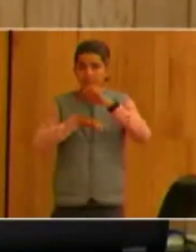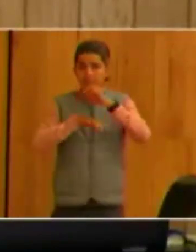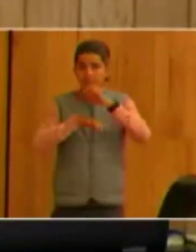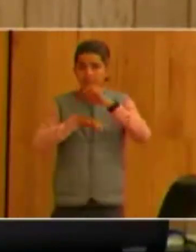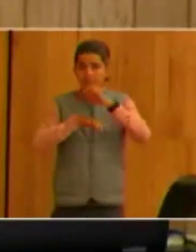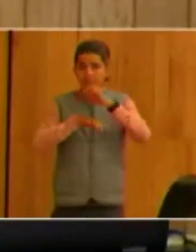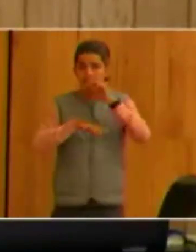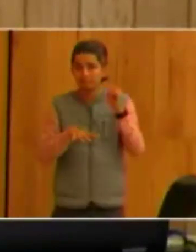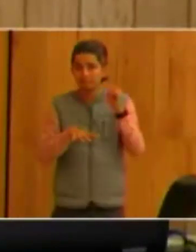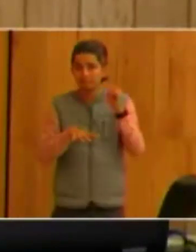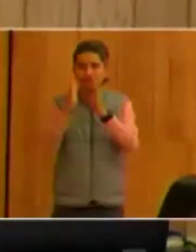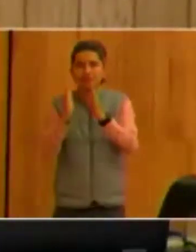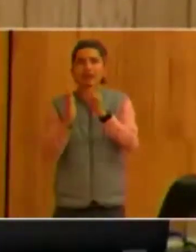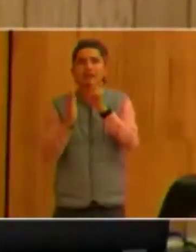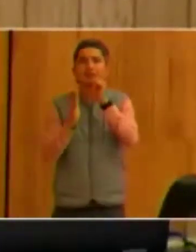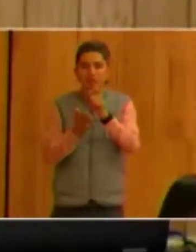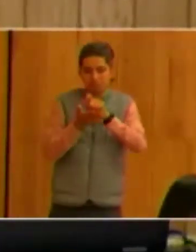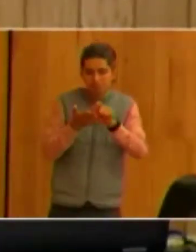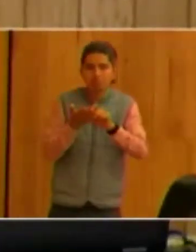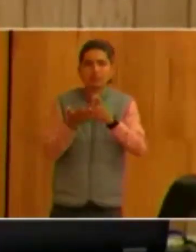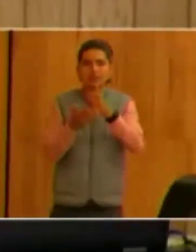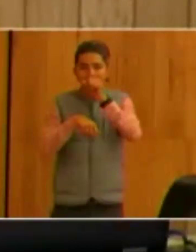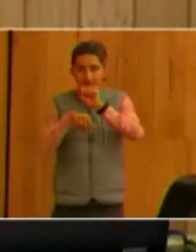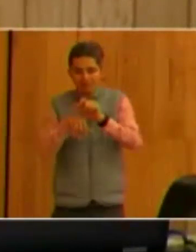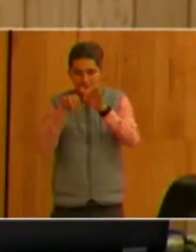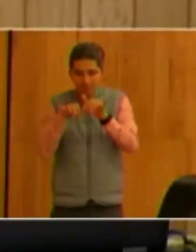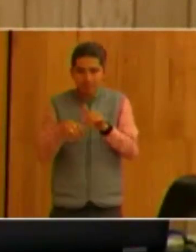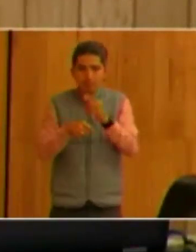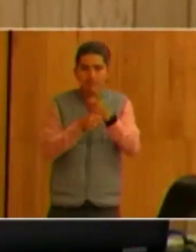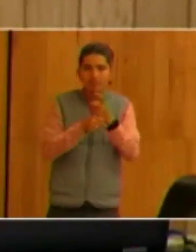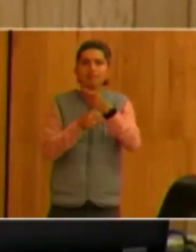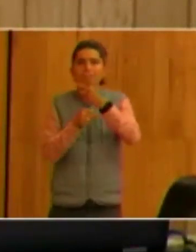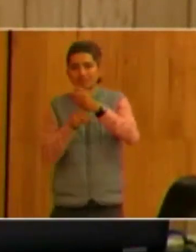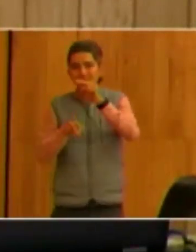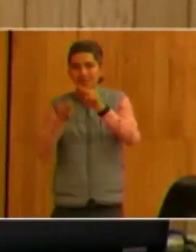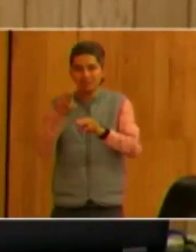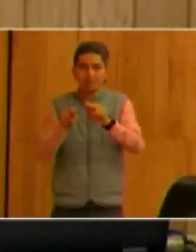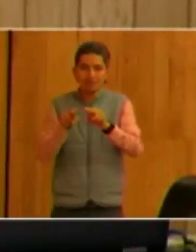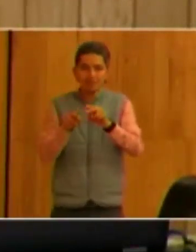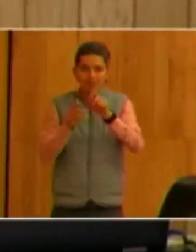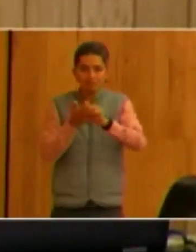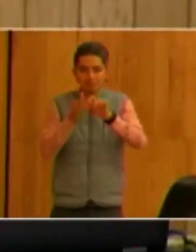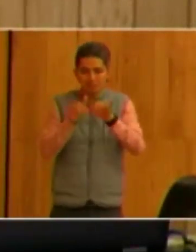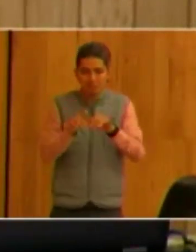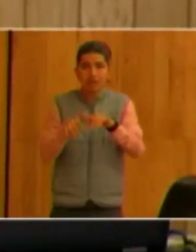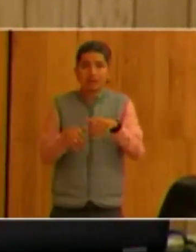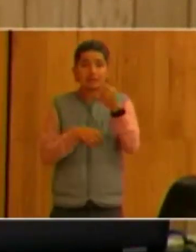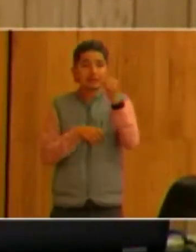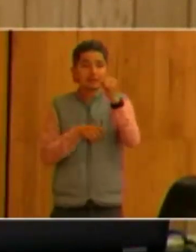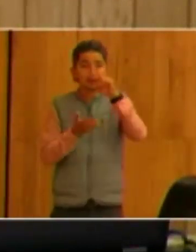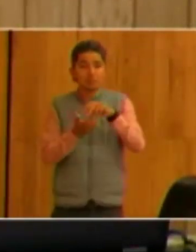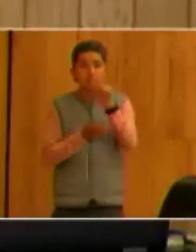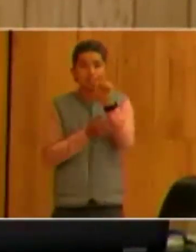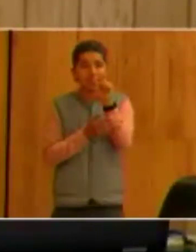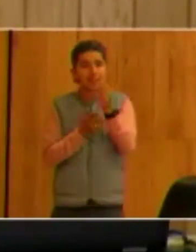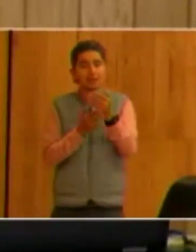desempeñándose como archivista, escribiente, secretaria proyectista de primera y segunda instancia, y a partir de